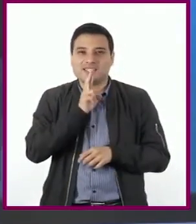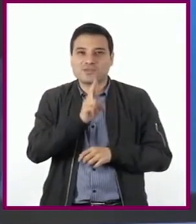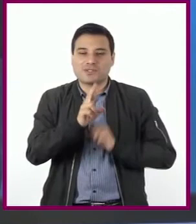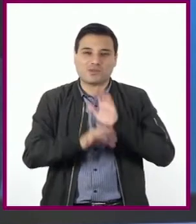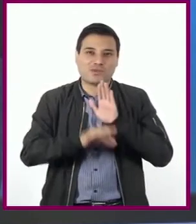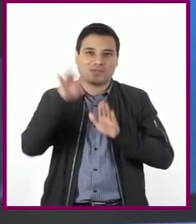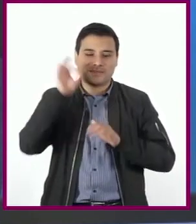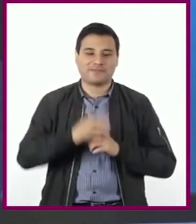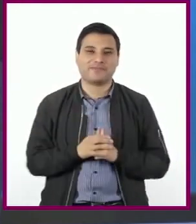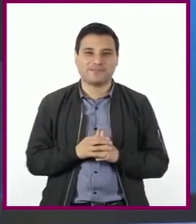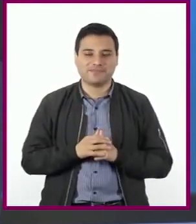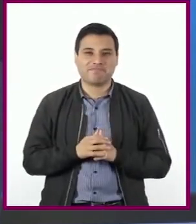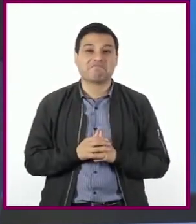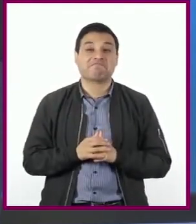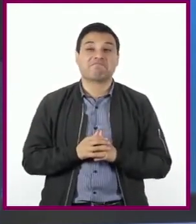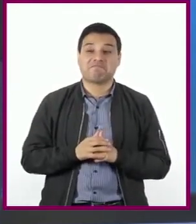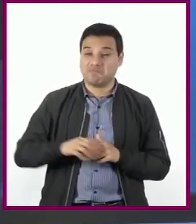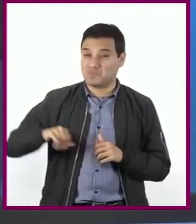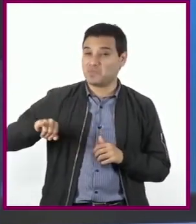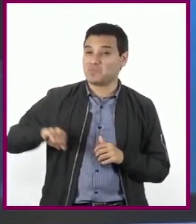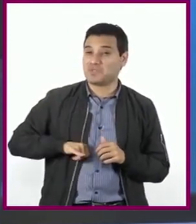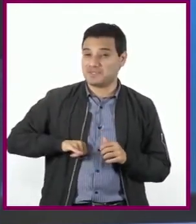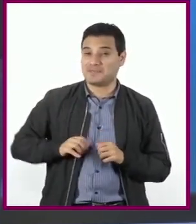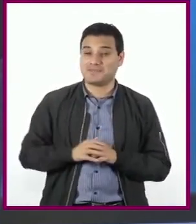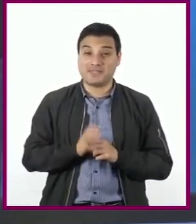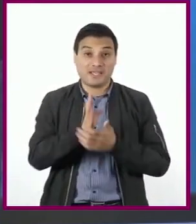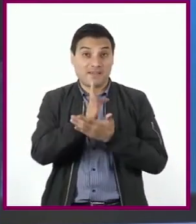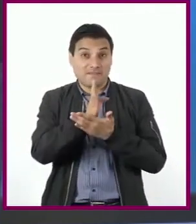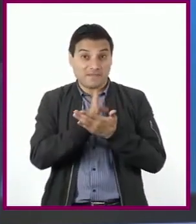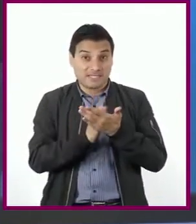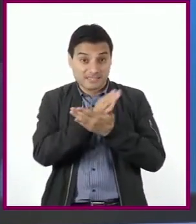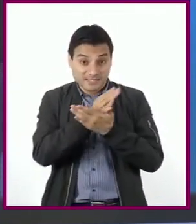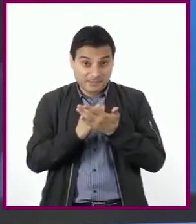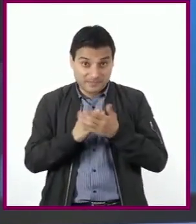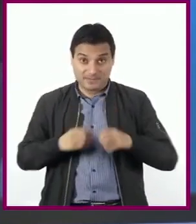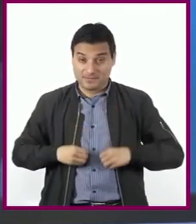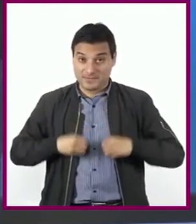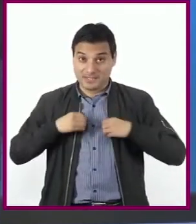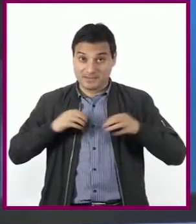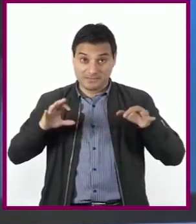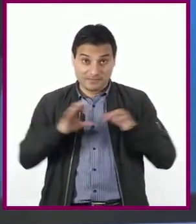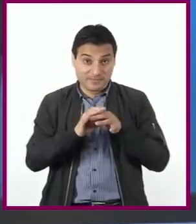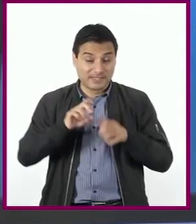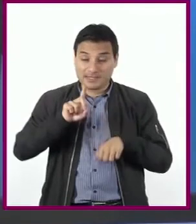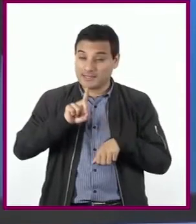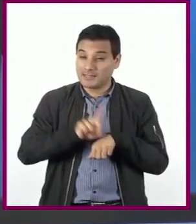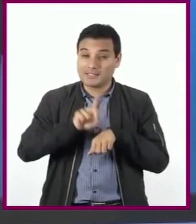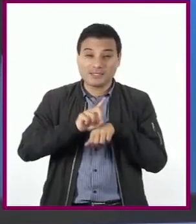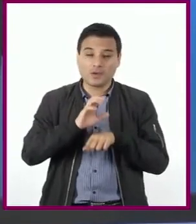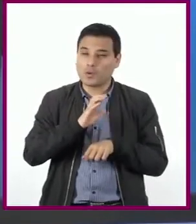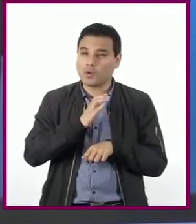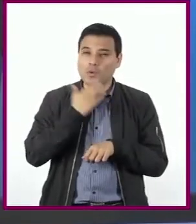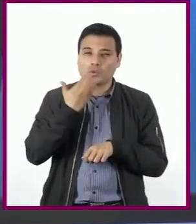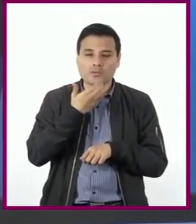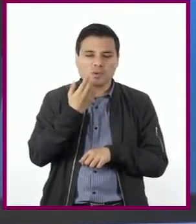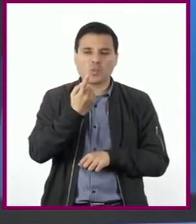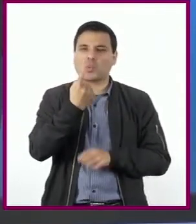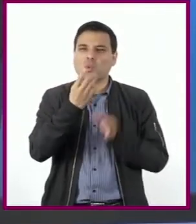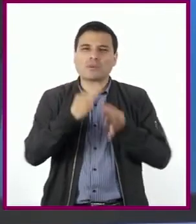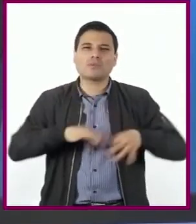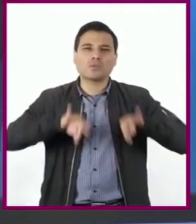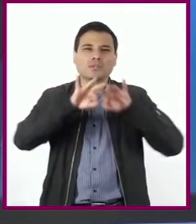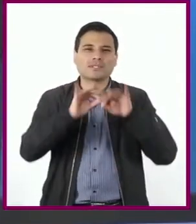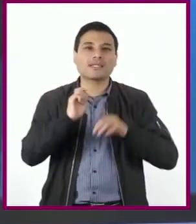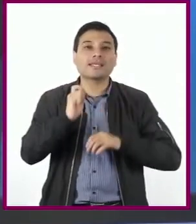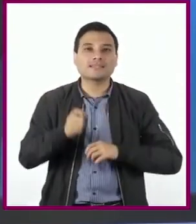un significado muy común de las fracciones en la vida cotidiana. ¿Se imaginan cuál es? Claro, el